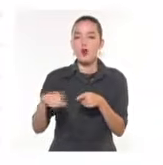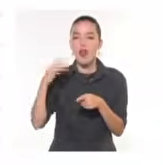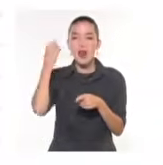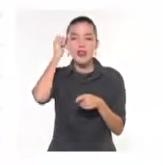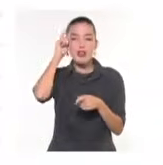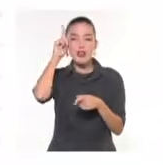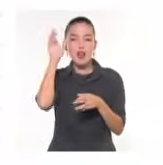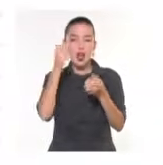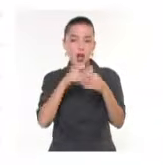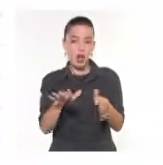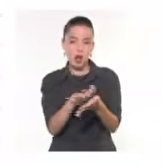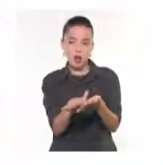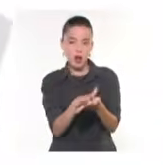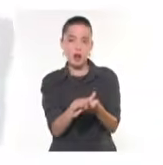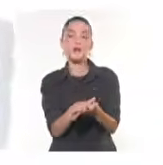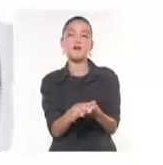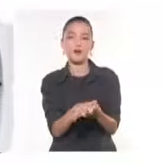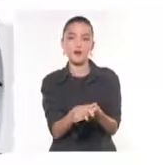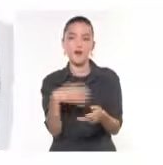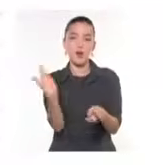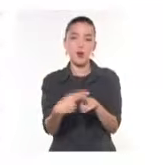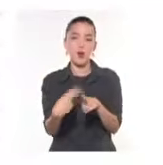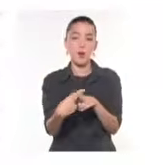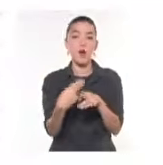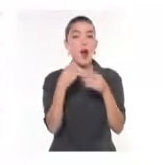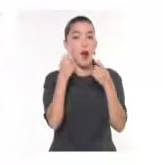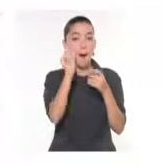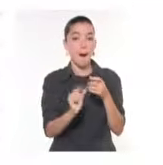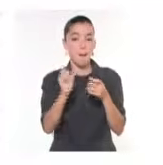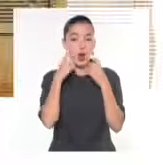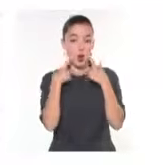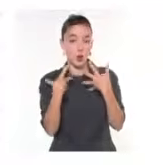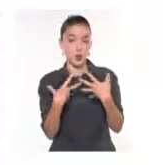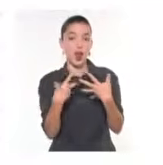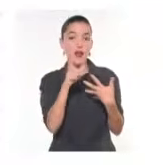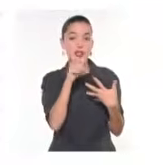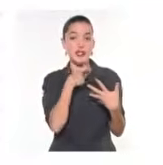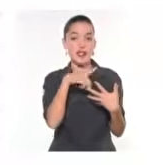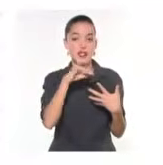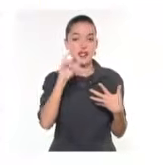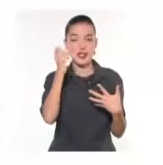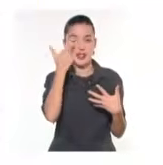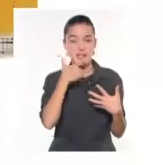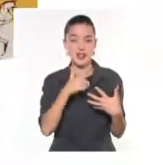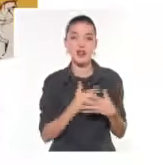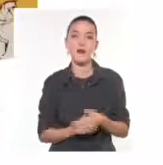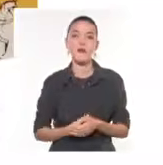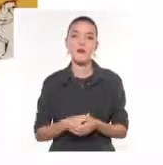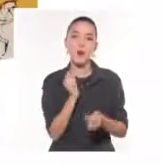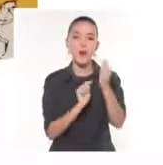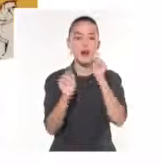de uno de los personajes icónicos de la cultura cubana. Cecilia, protagonista de la novela de Cirilo Villaverde y luego de La